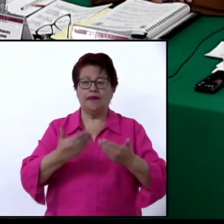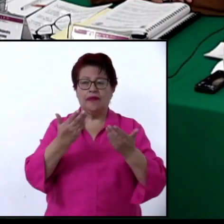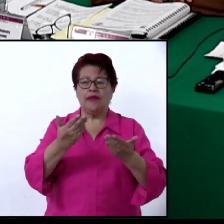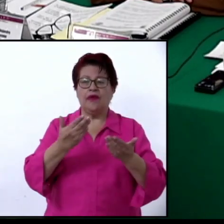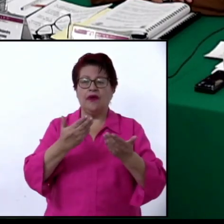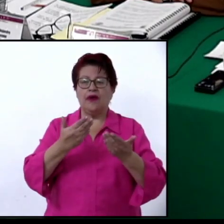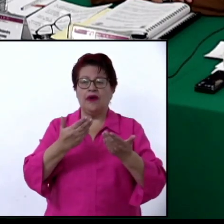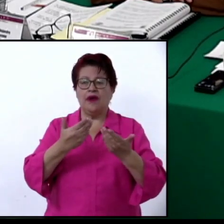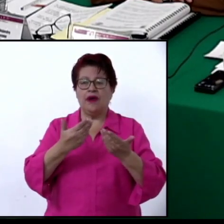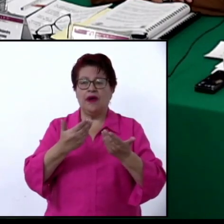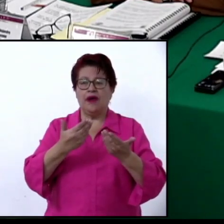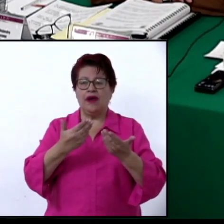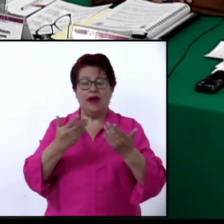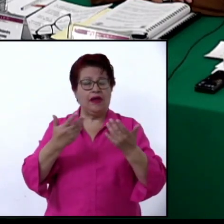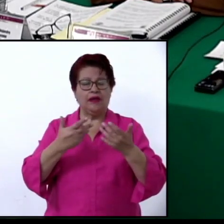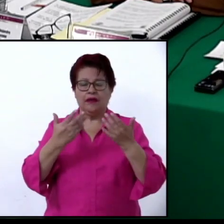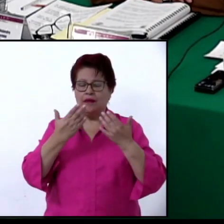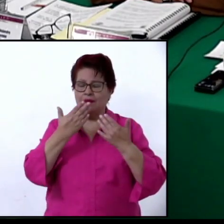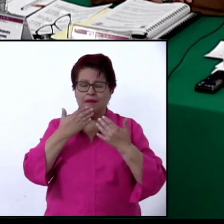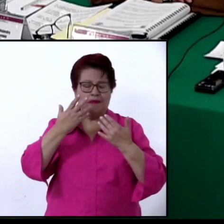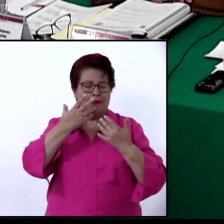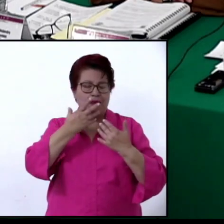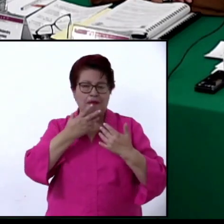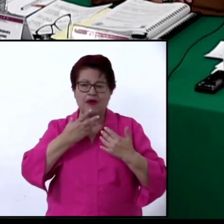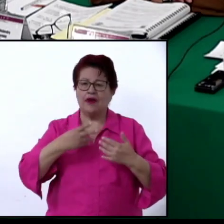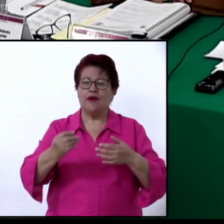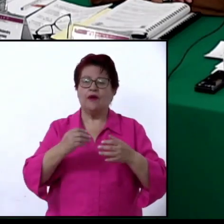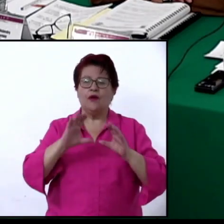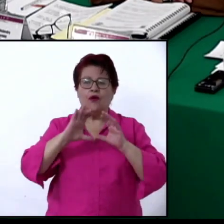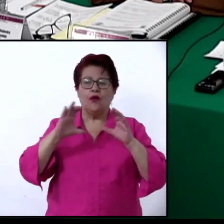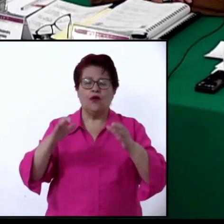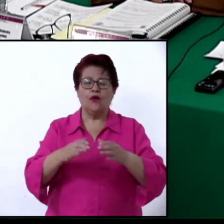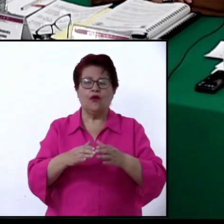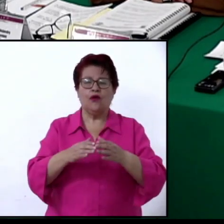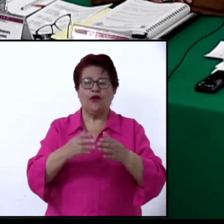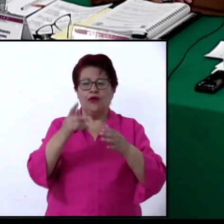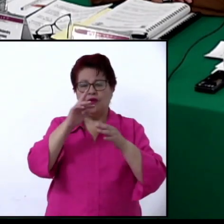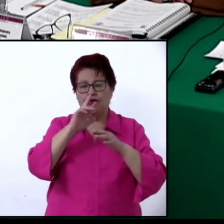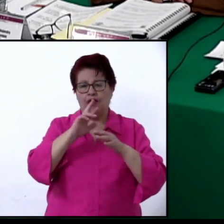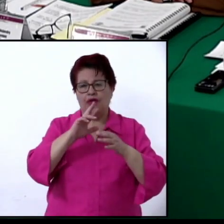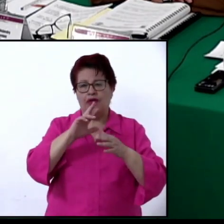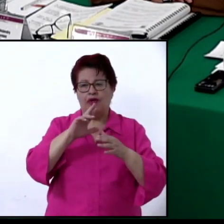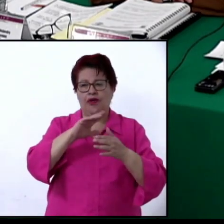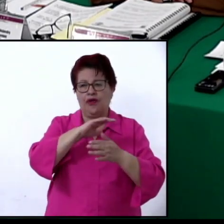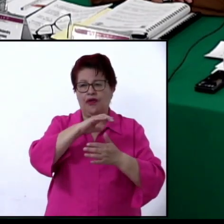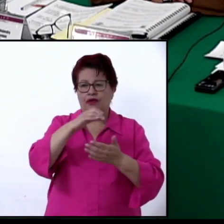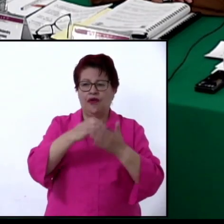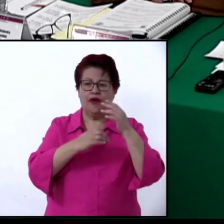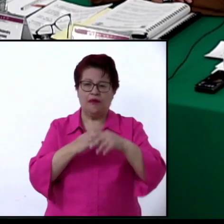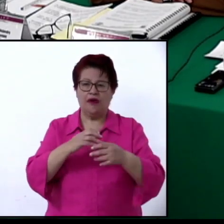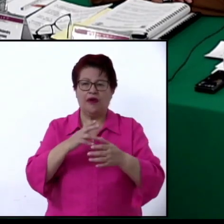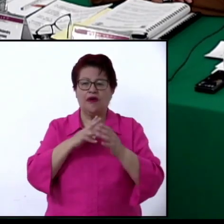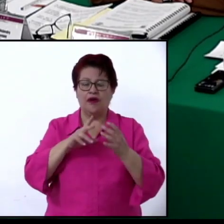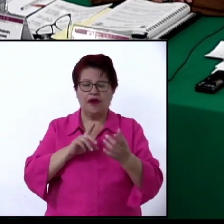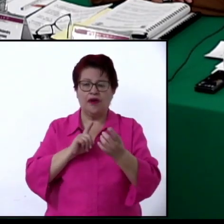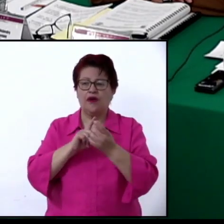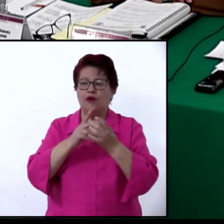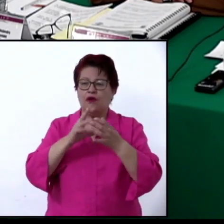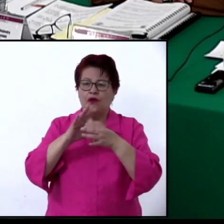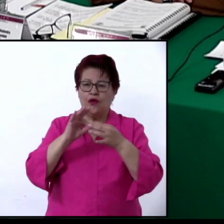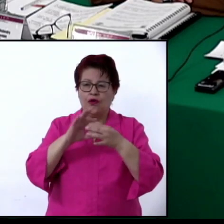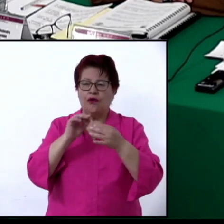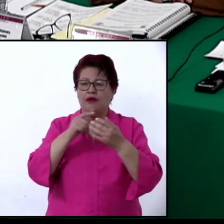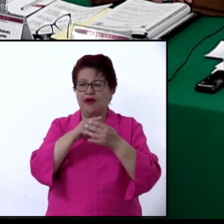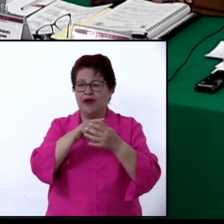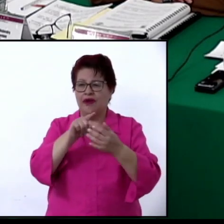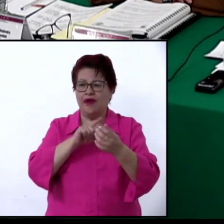en este extraordinario recinto, en el Congreso de la Ciudad de México, y poder compartir con todas y todos